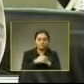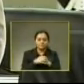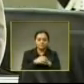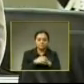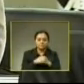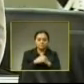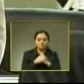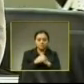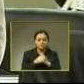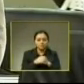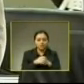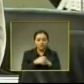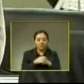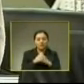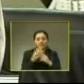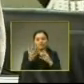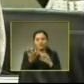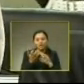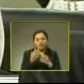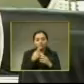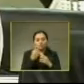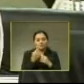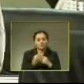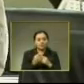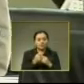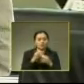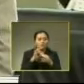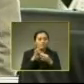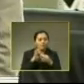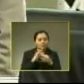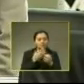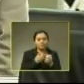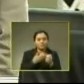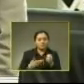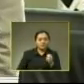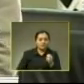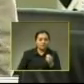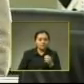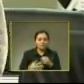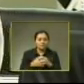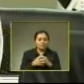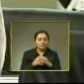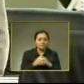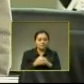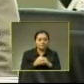Quiero referirme, compañero presidente,